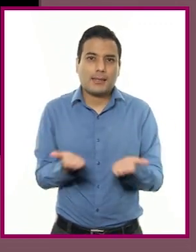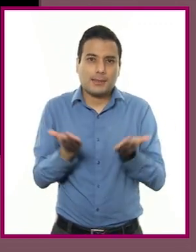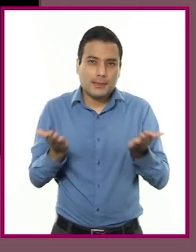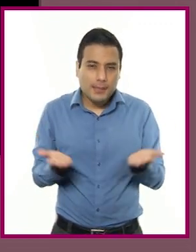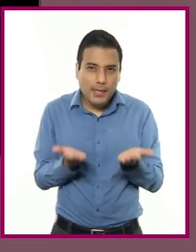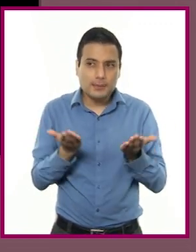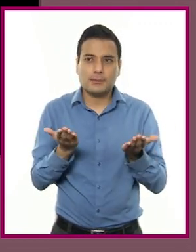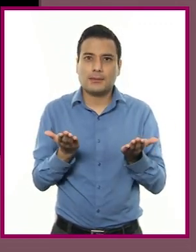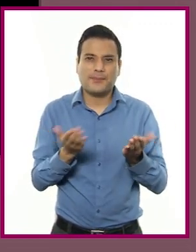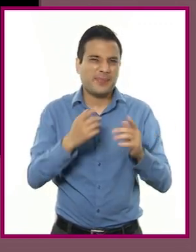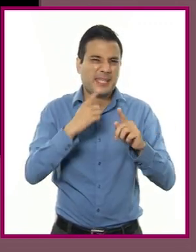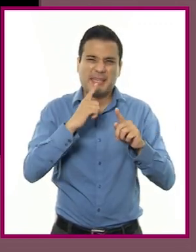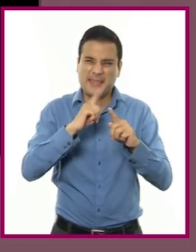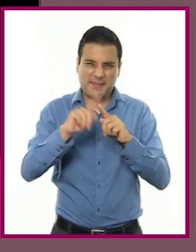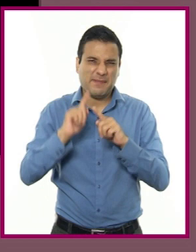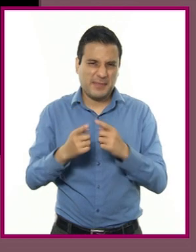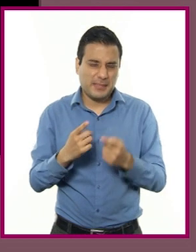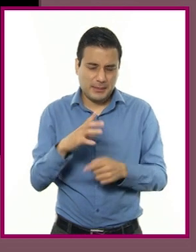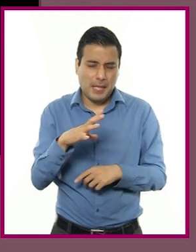general.